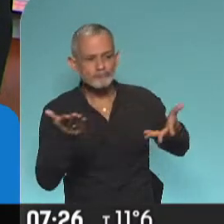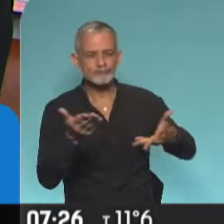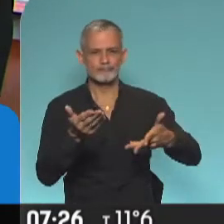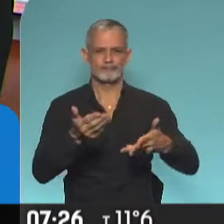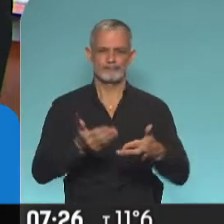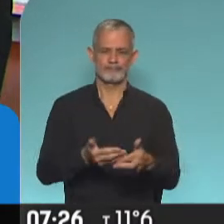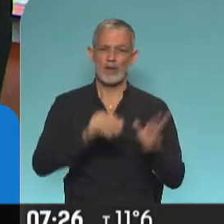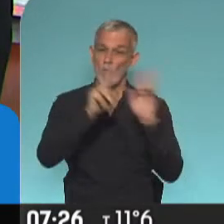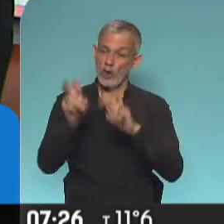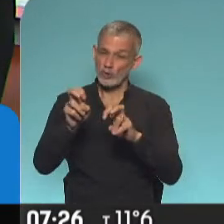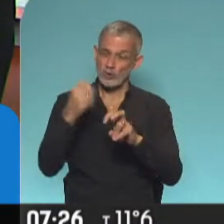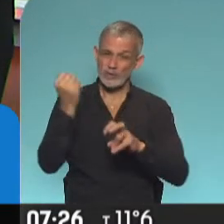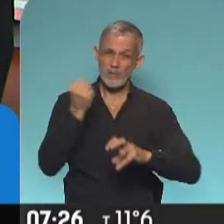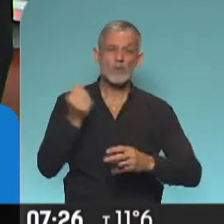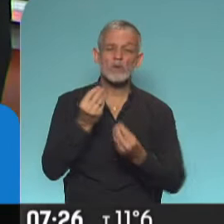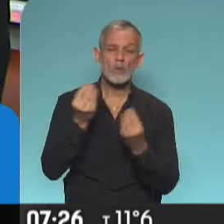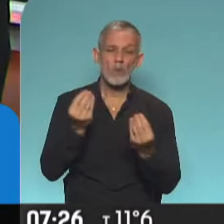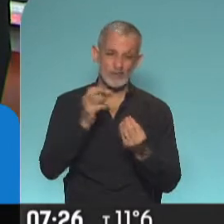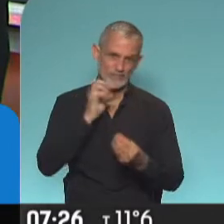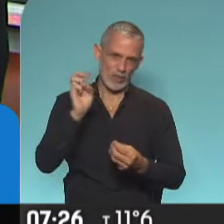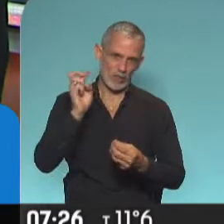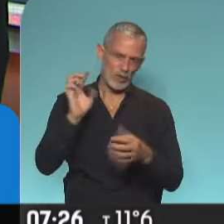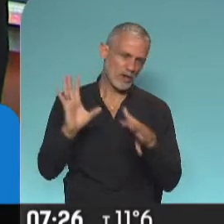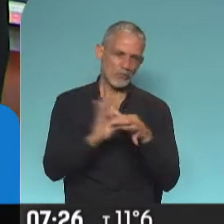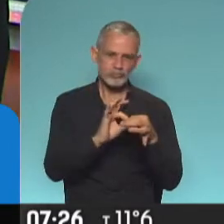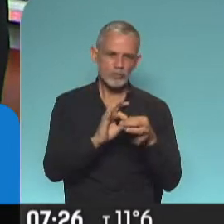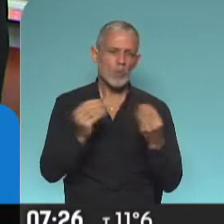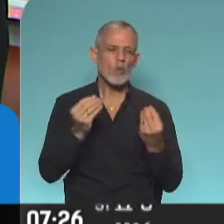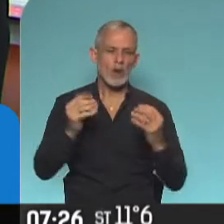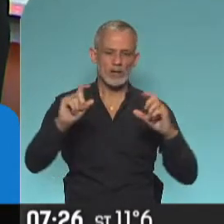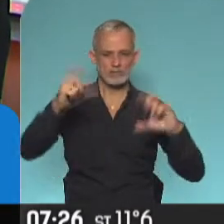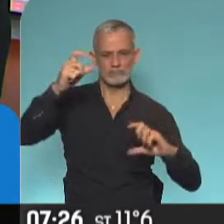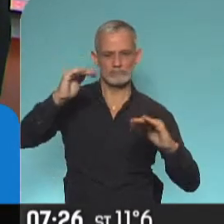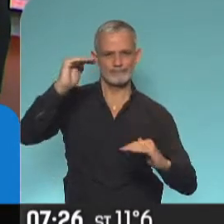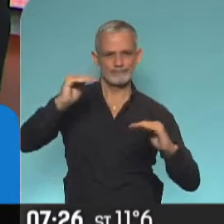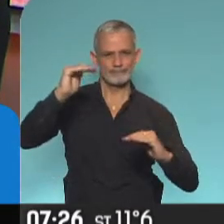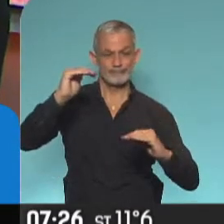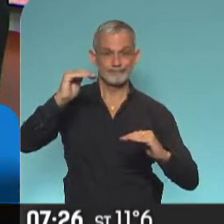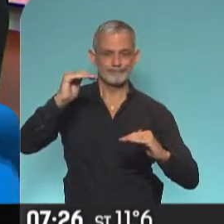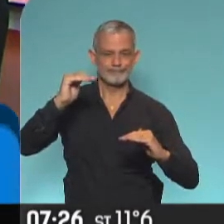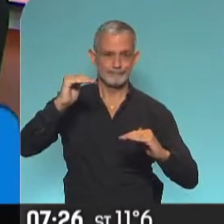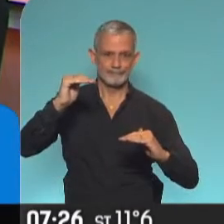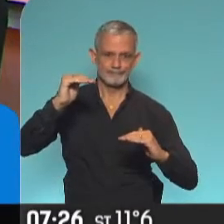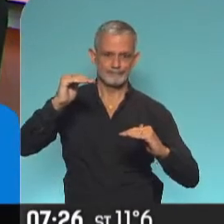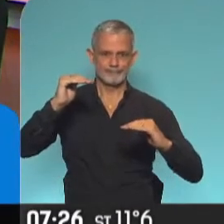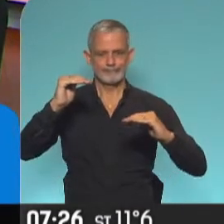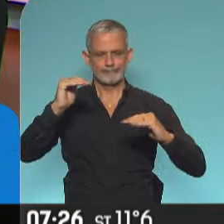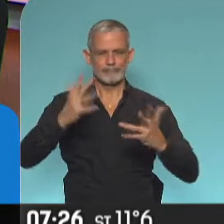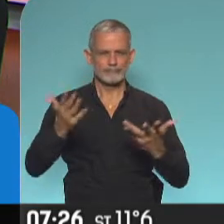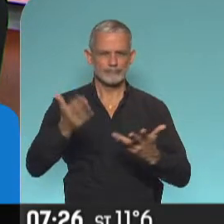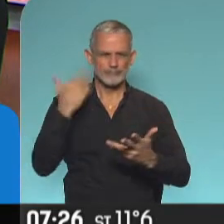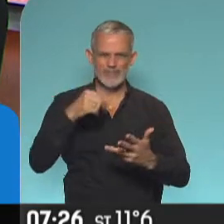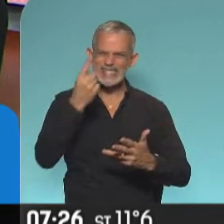mercado. Otro tema también para hablar, si hablamos del dólar, es la famosa brecha cambiaria. Se extendió bastante, ¿no? El viernes hablaban